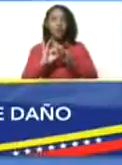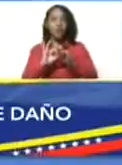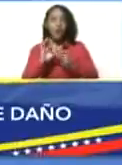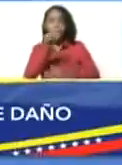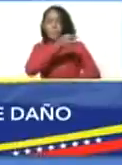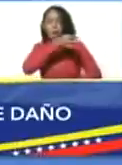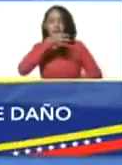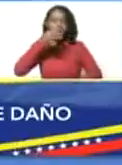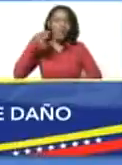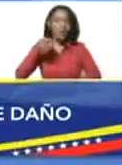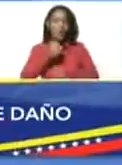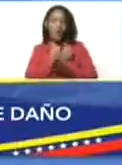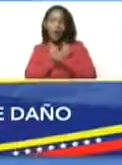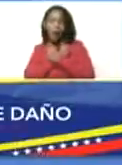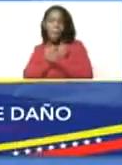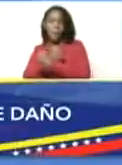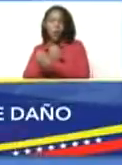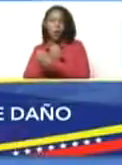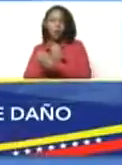perfecta del amor